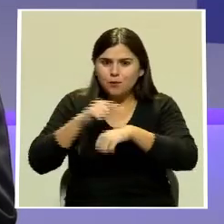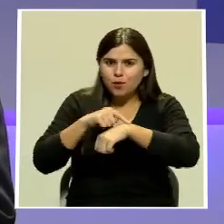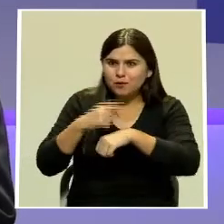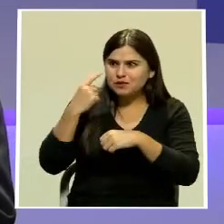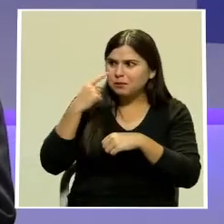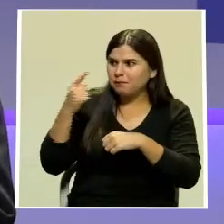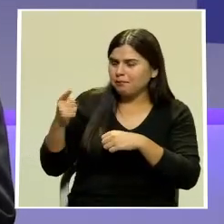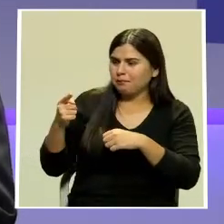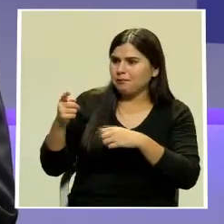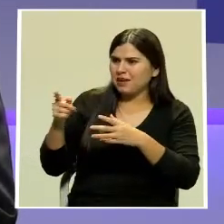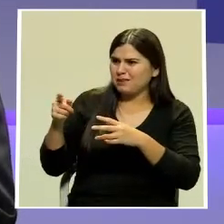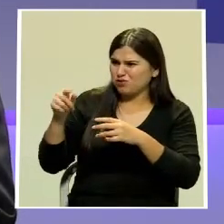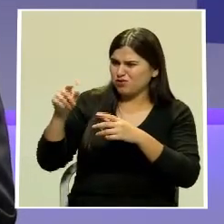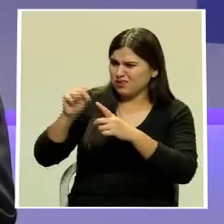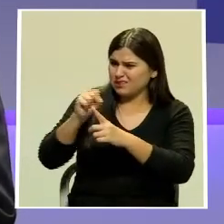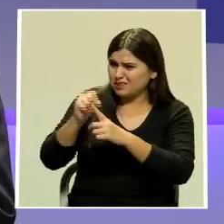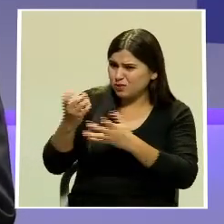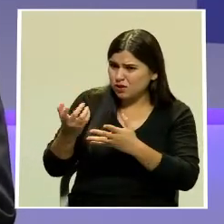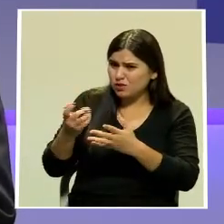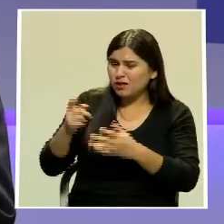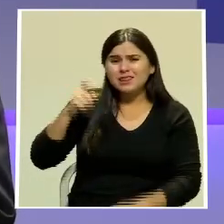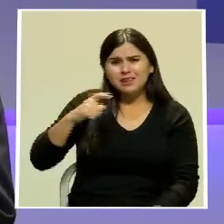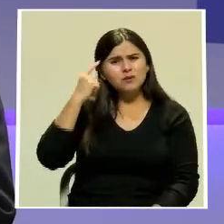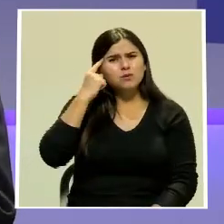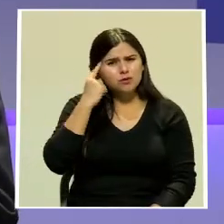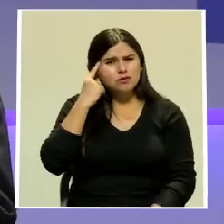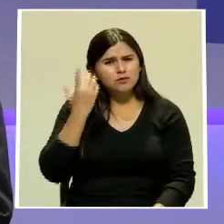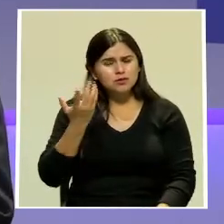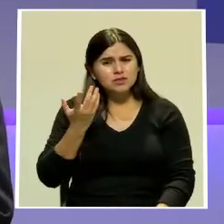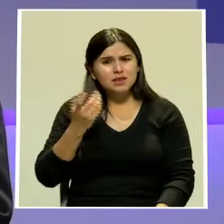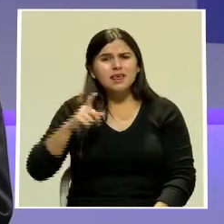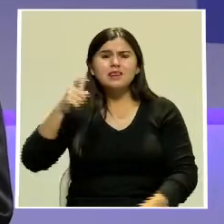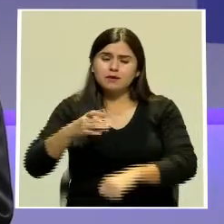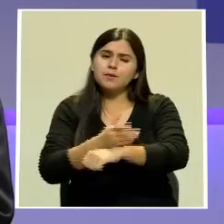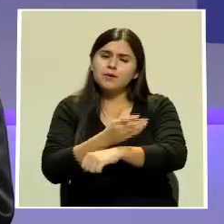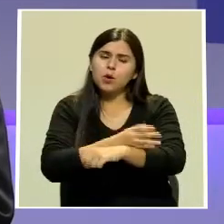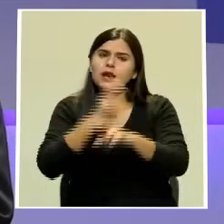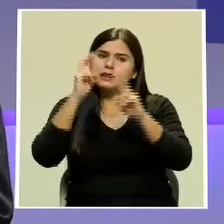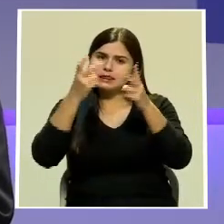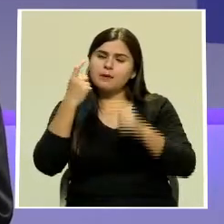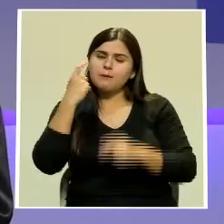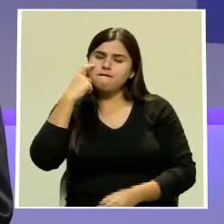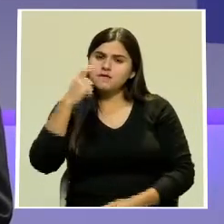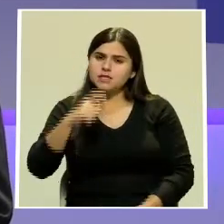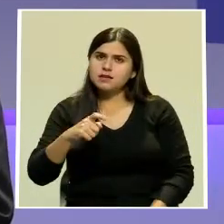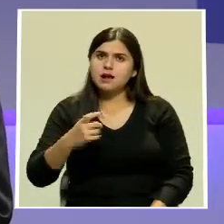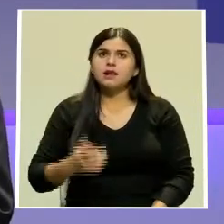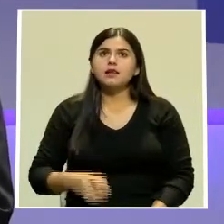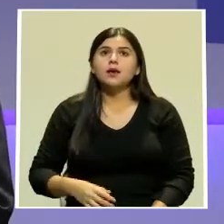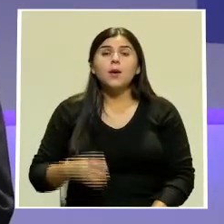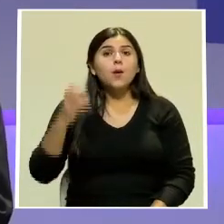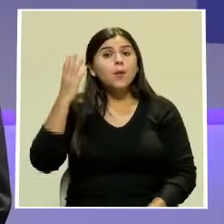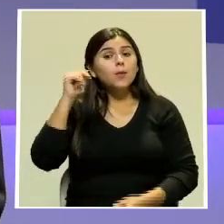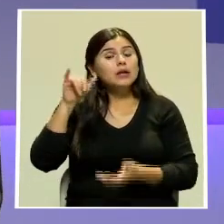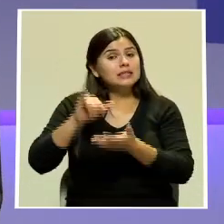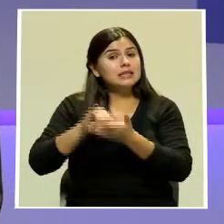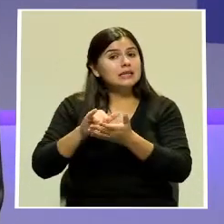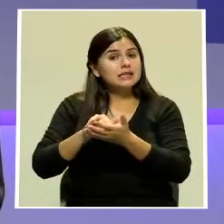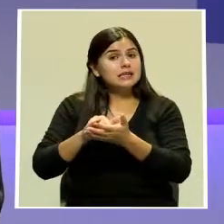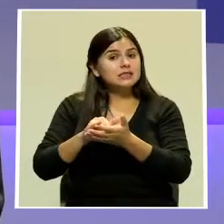hacer una reflexión. Tenemos que mejorar desde luego el tema fiscal porque es un derrotero que nos va limitando acceso